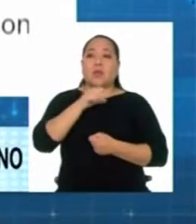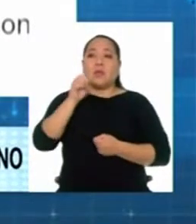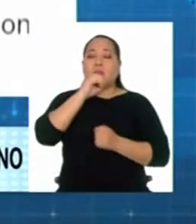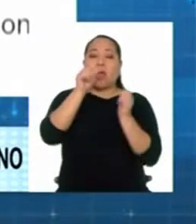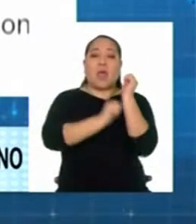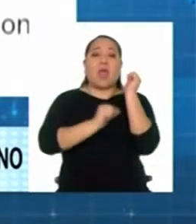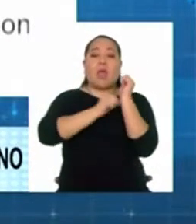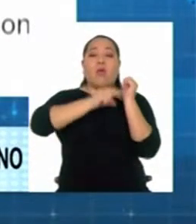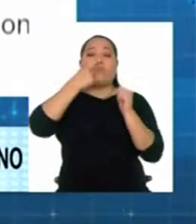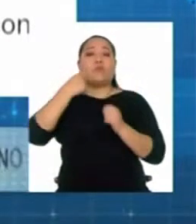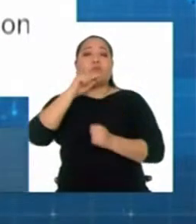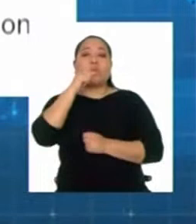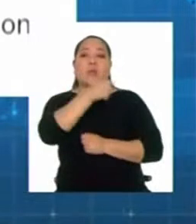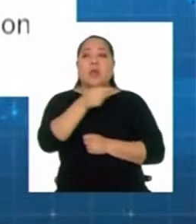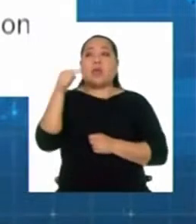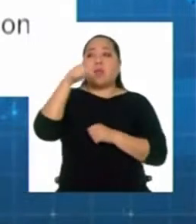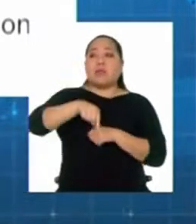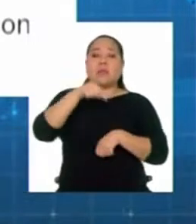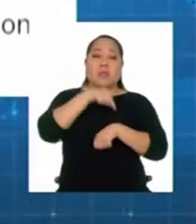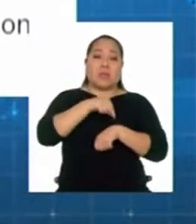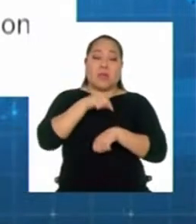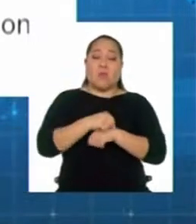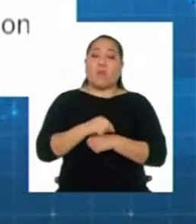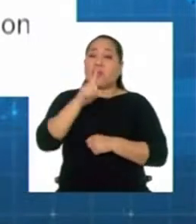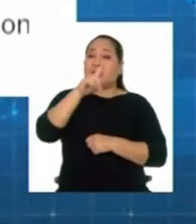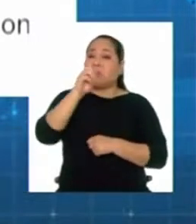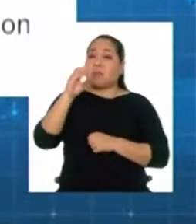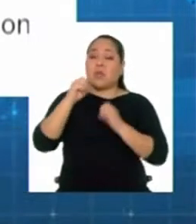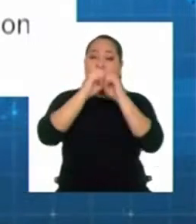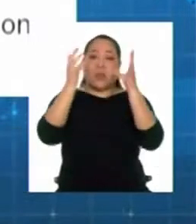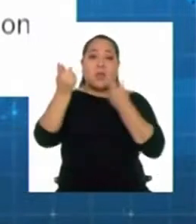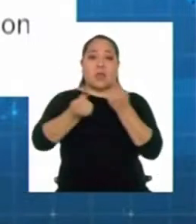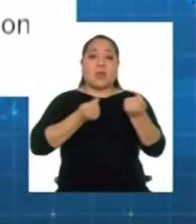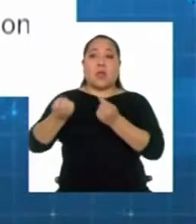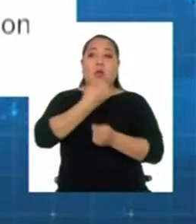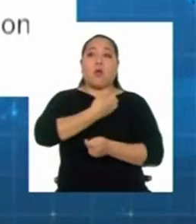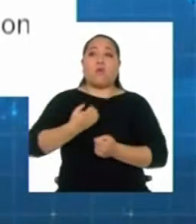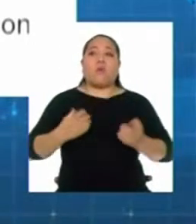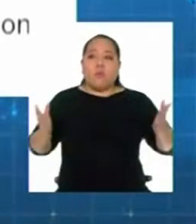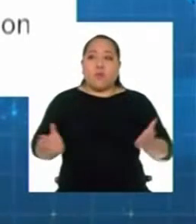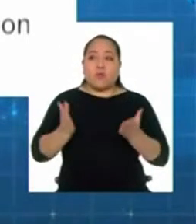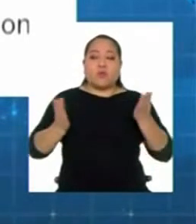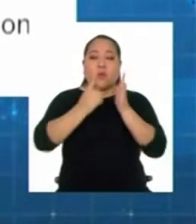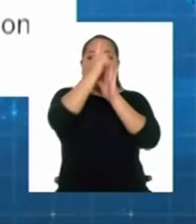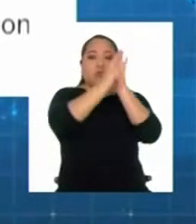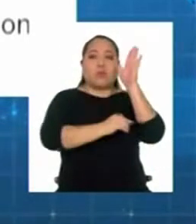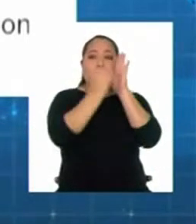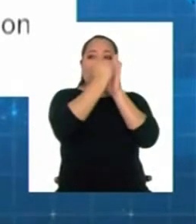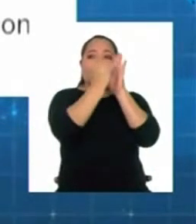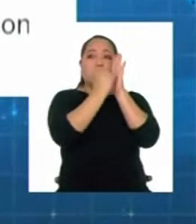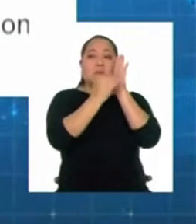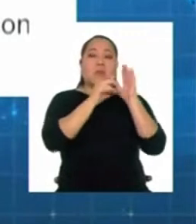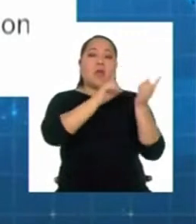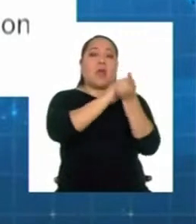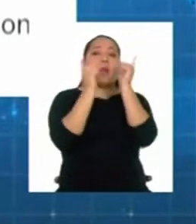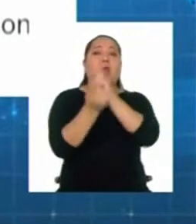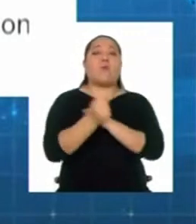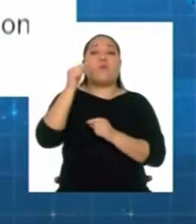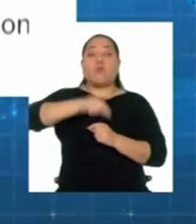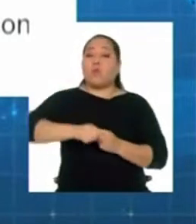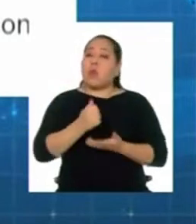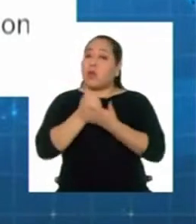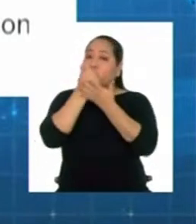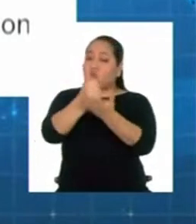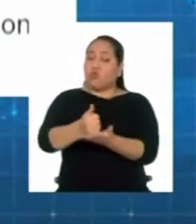hermanas y hermanos. Durante nuestros primeros 100 días de gobierno, impulsamos una agenda de cambios por el bien del